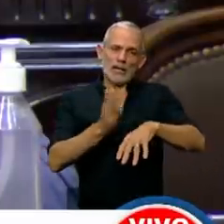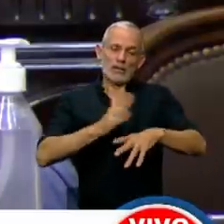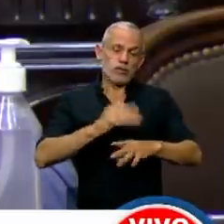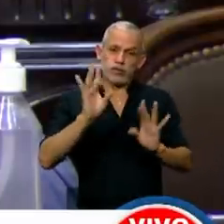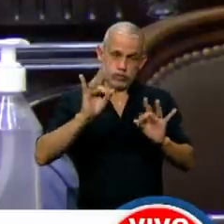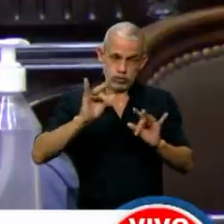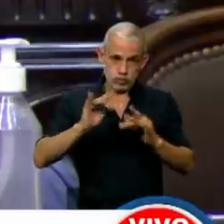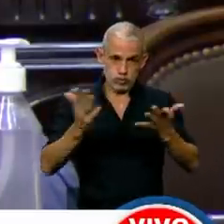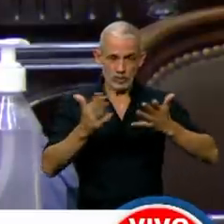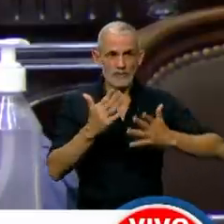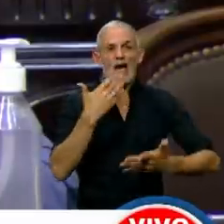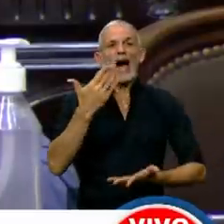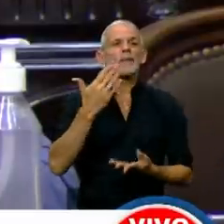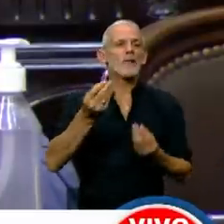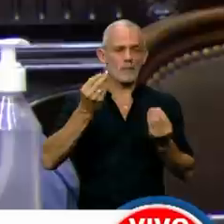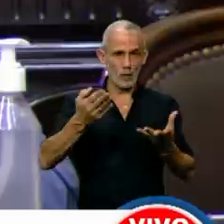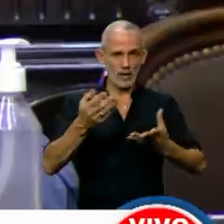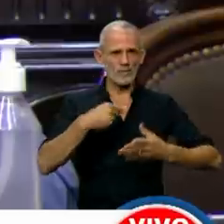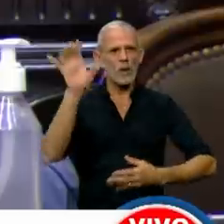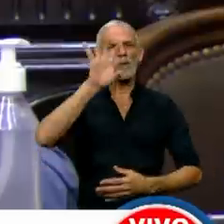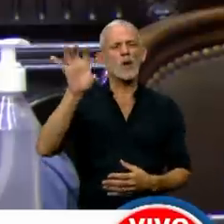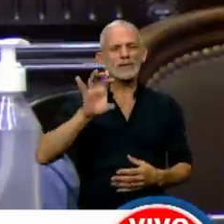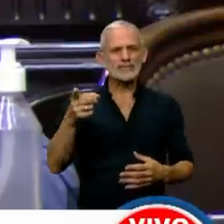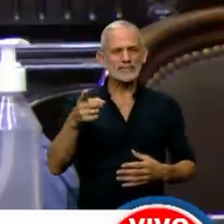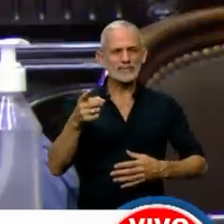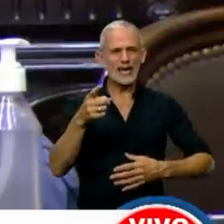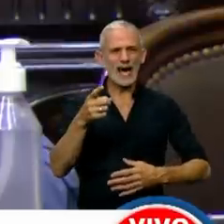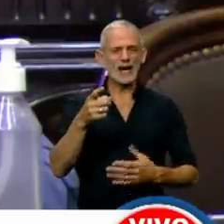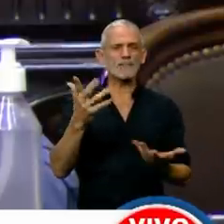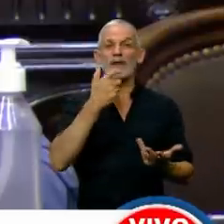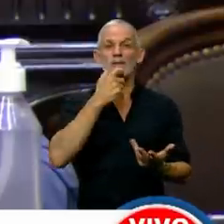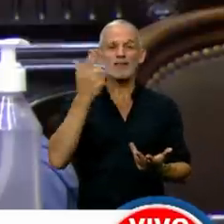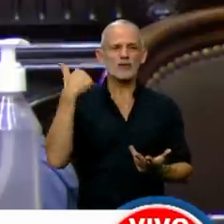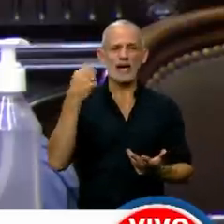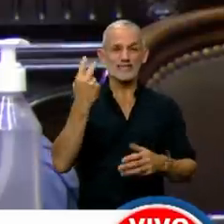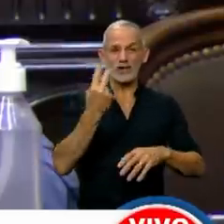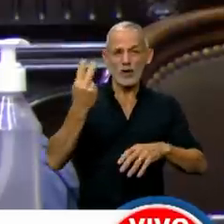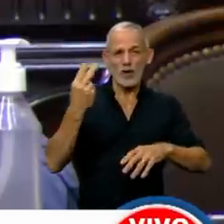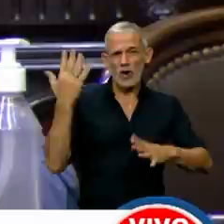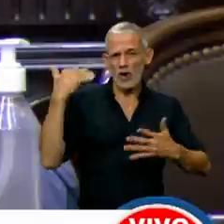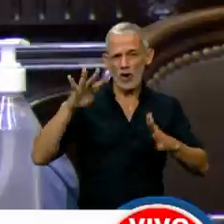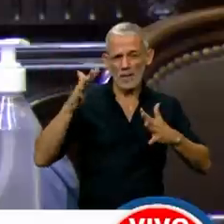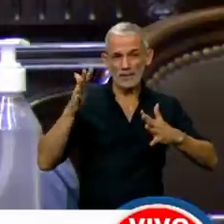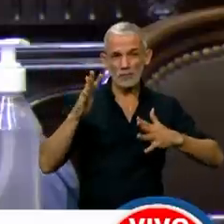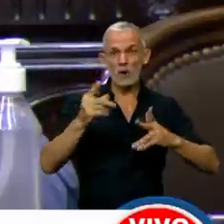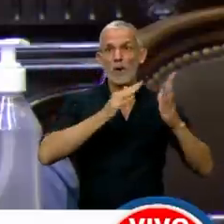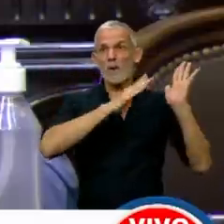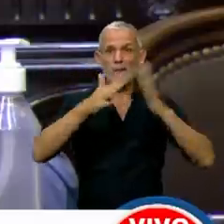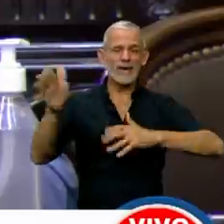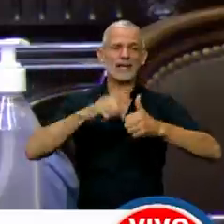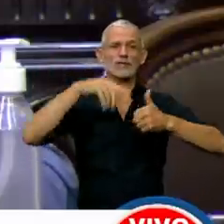cuesta mucho poder hablarles porque en nuestra provincia desgraciadamente hace un par de horas viento